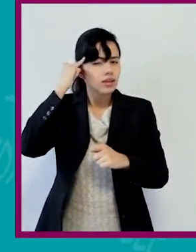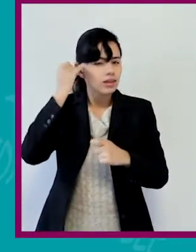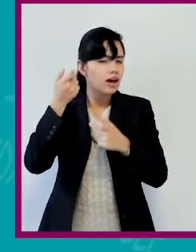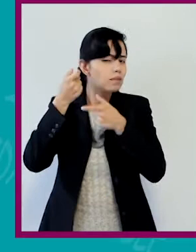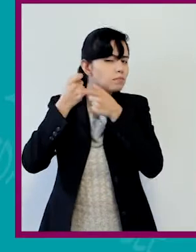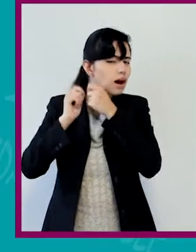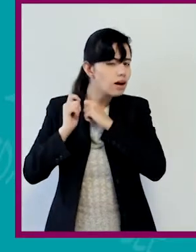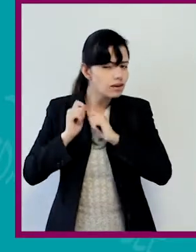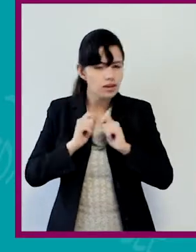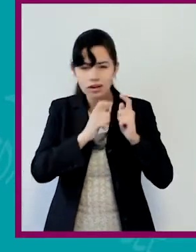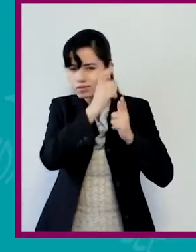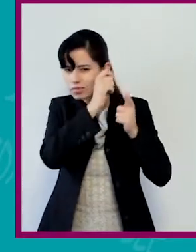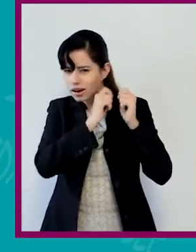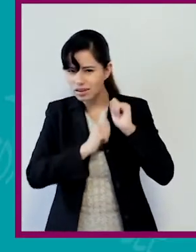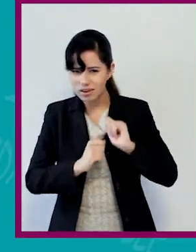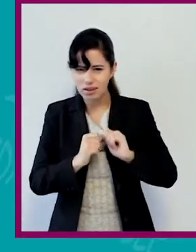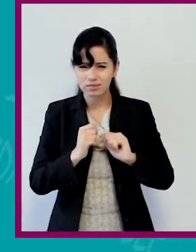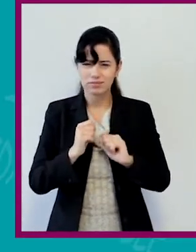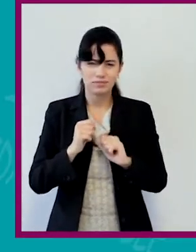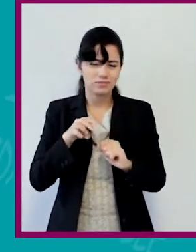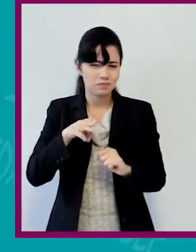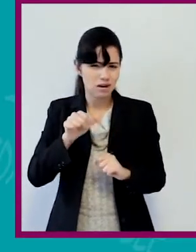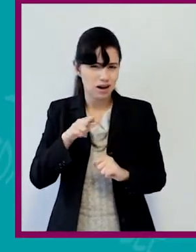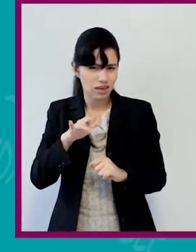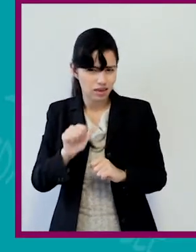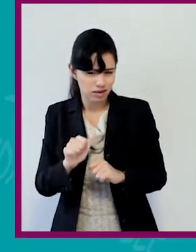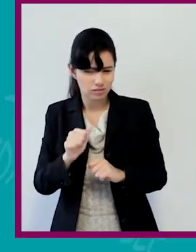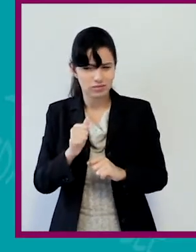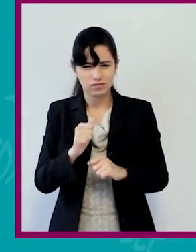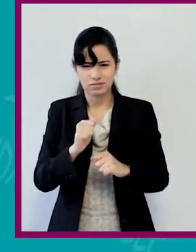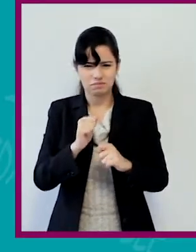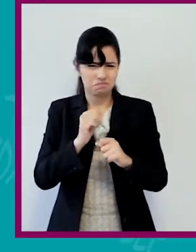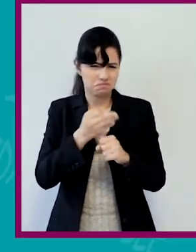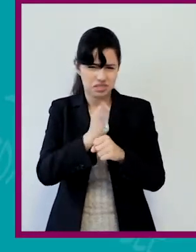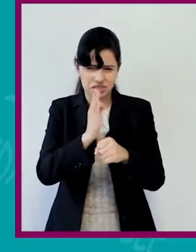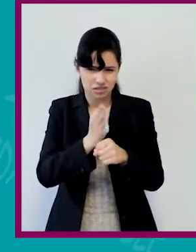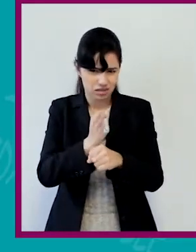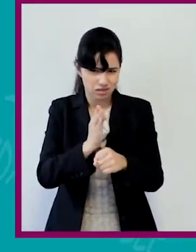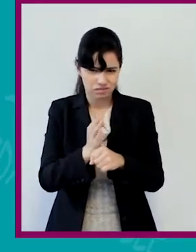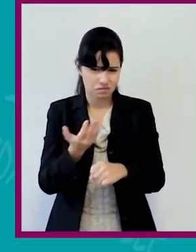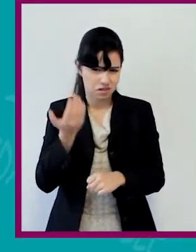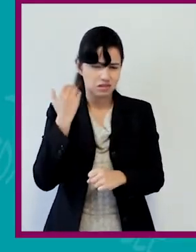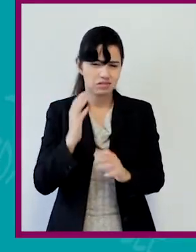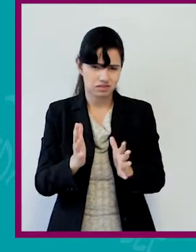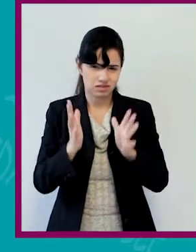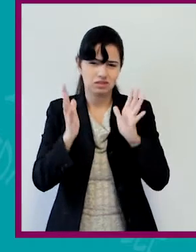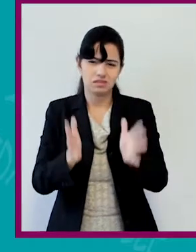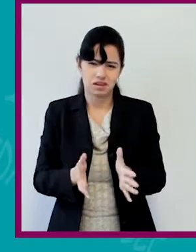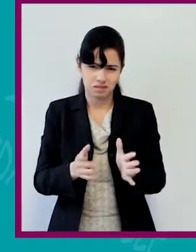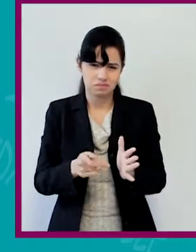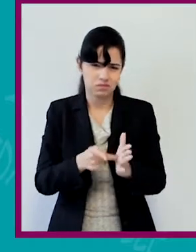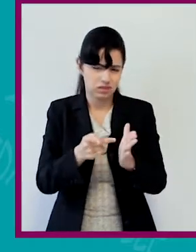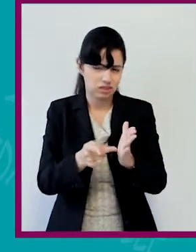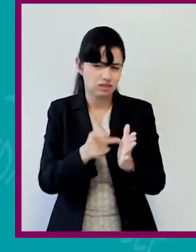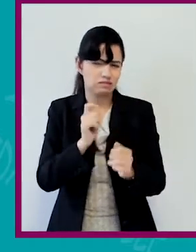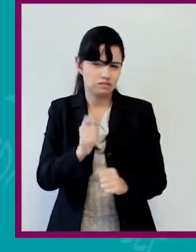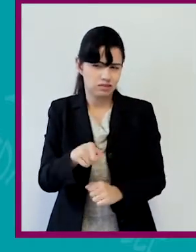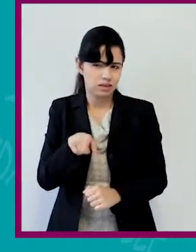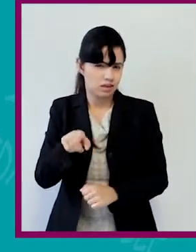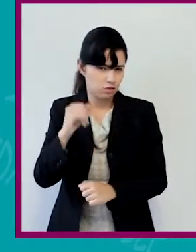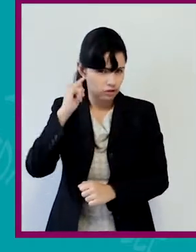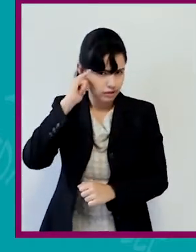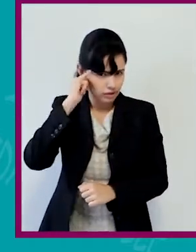que han hecho chistes o comediantes también sobre los indígenas. Creo que esto lastima